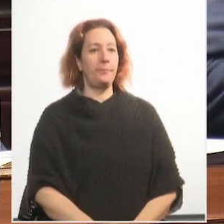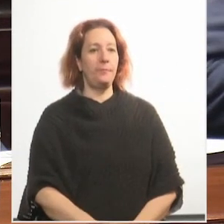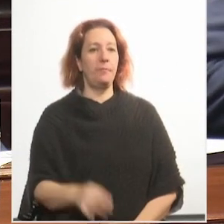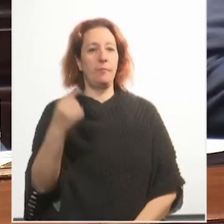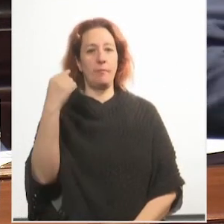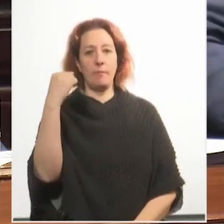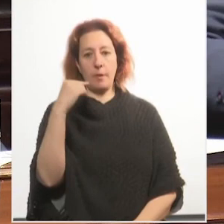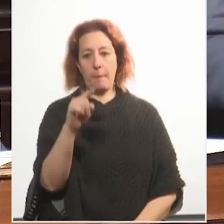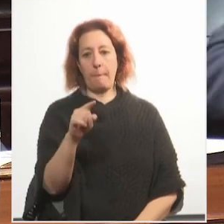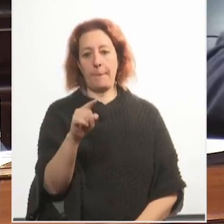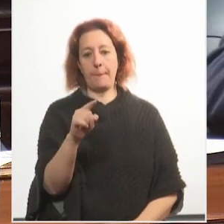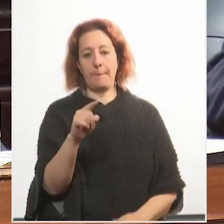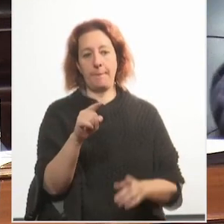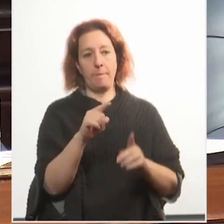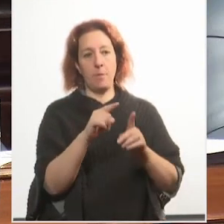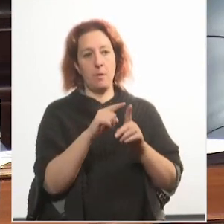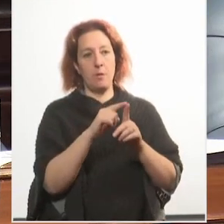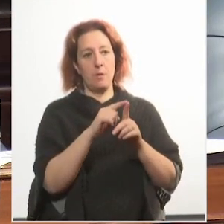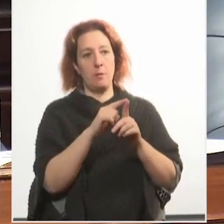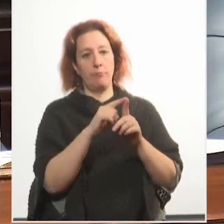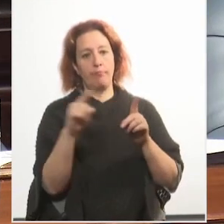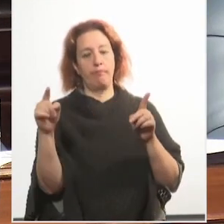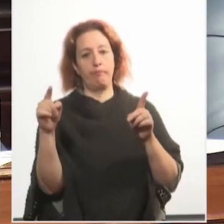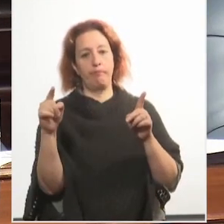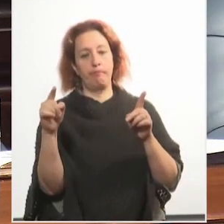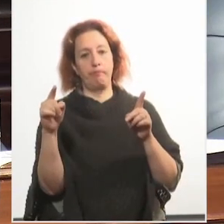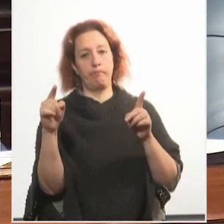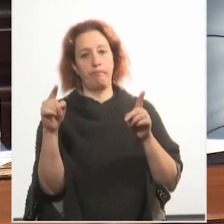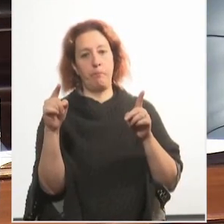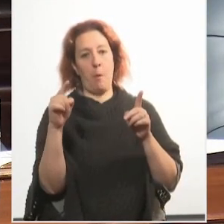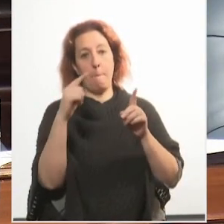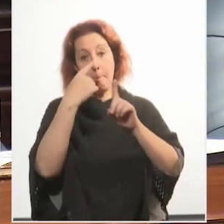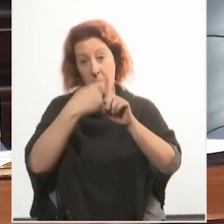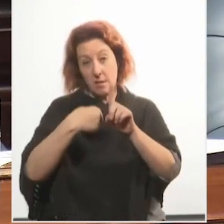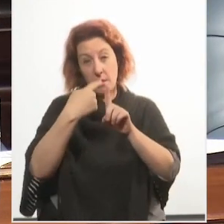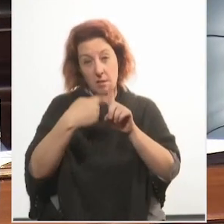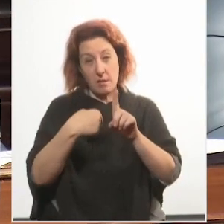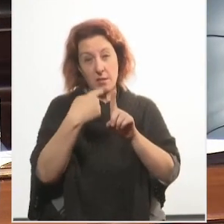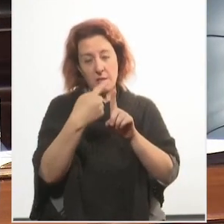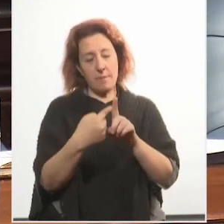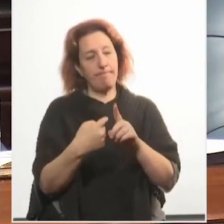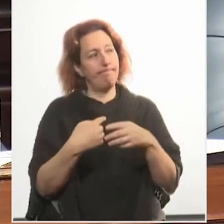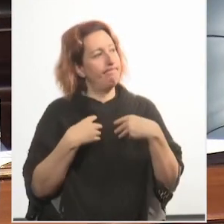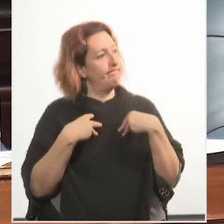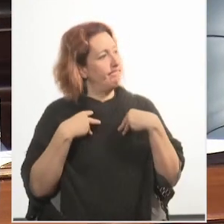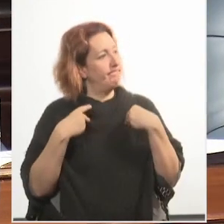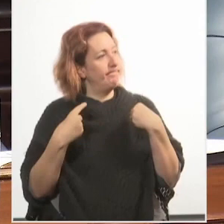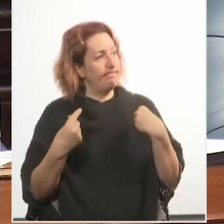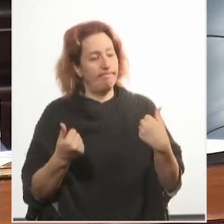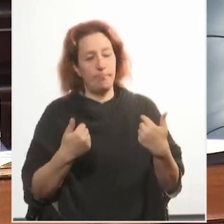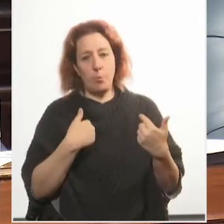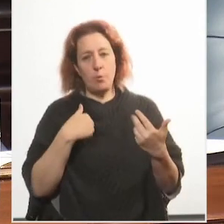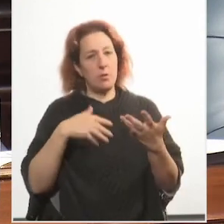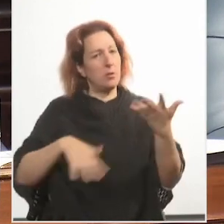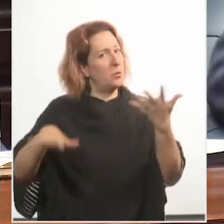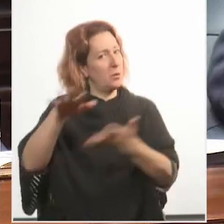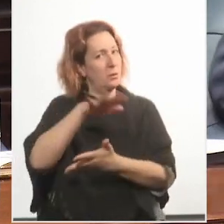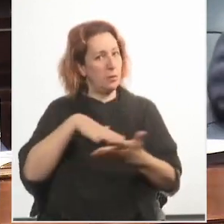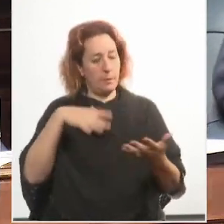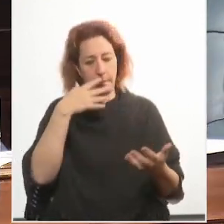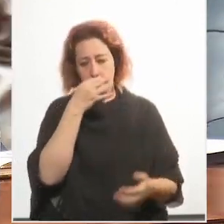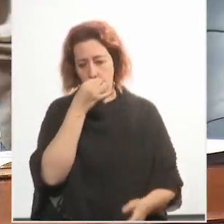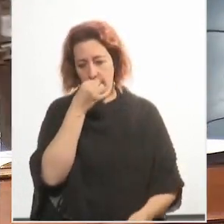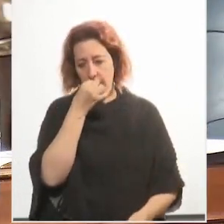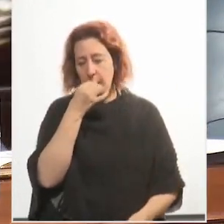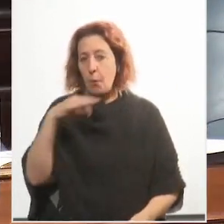A lo largo de un par de meses se vivió una historia singular que